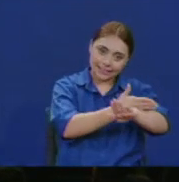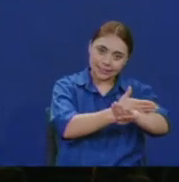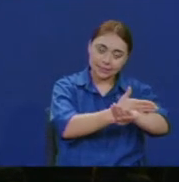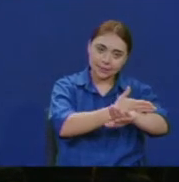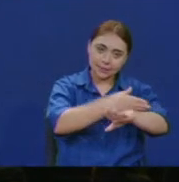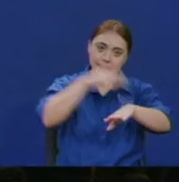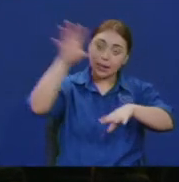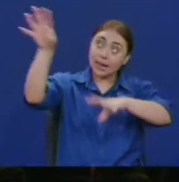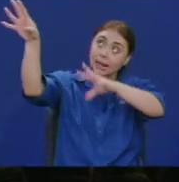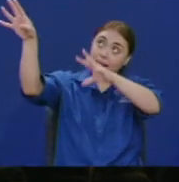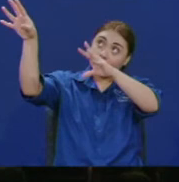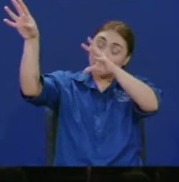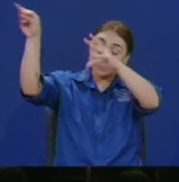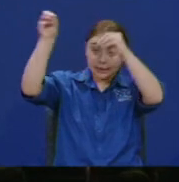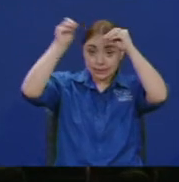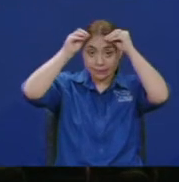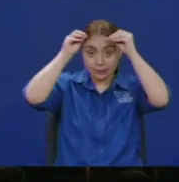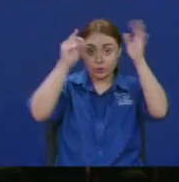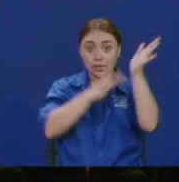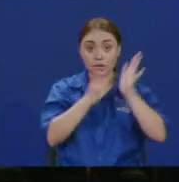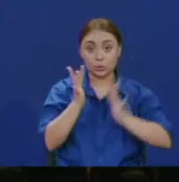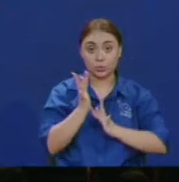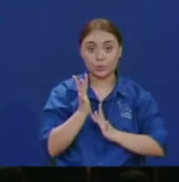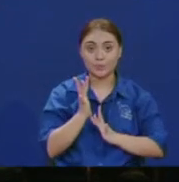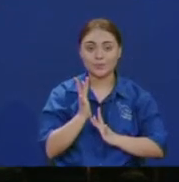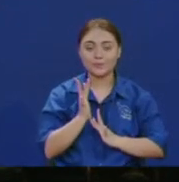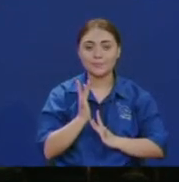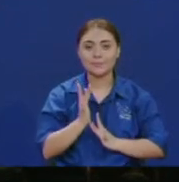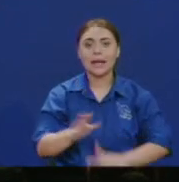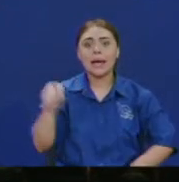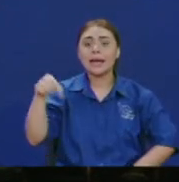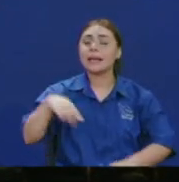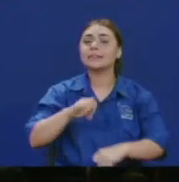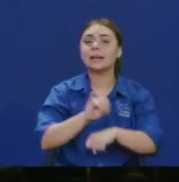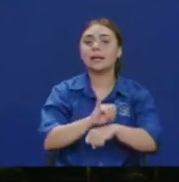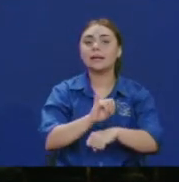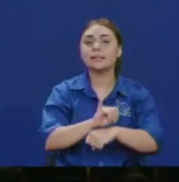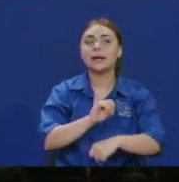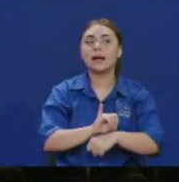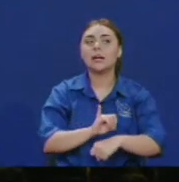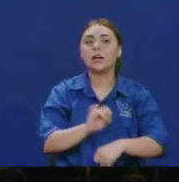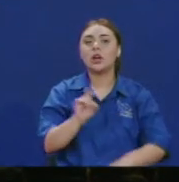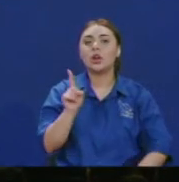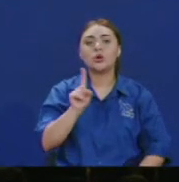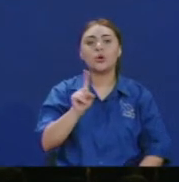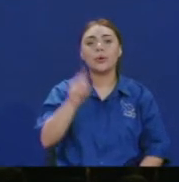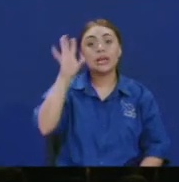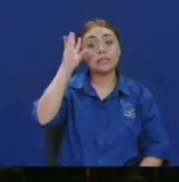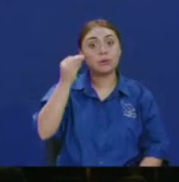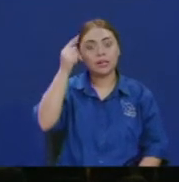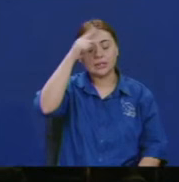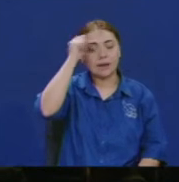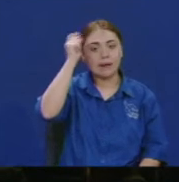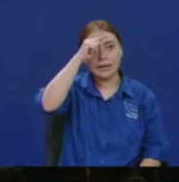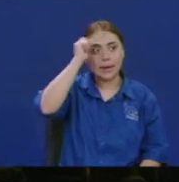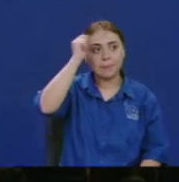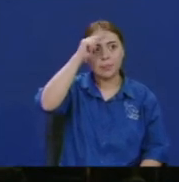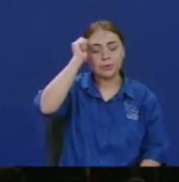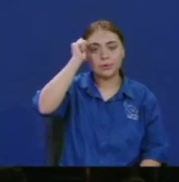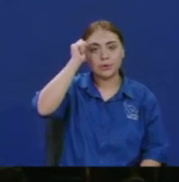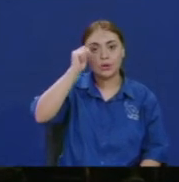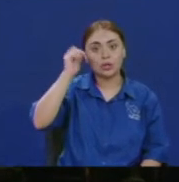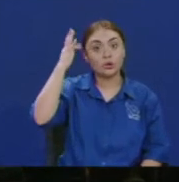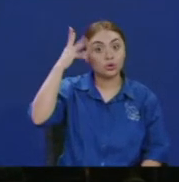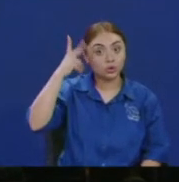Esta iglesia no es el fruto de que nosotros trabajemos mañana, tarde y noche y sembremos en la semilla en la mañana y en la